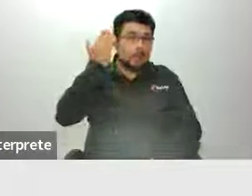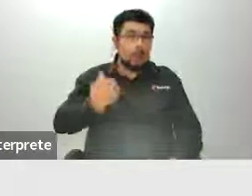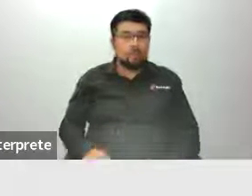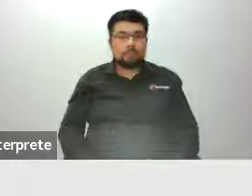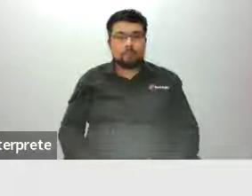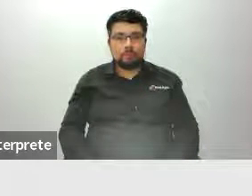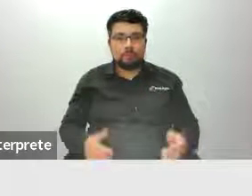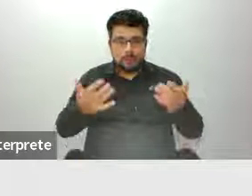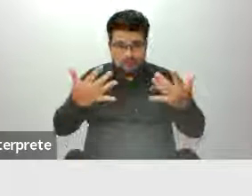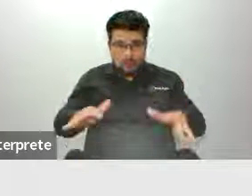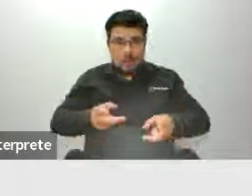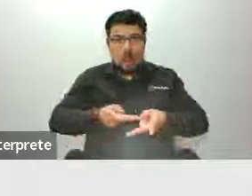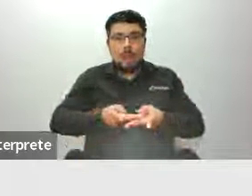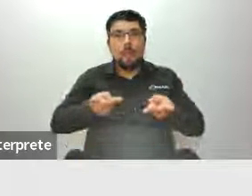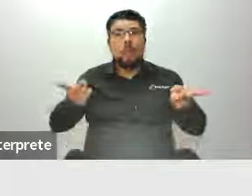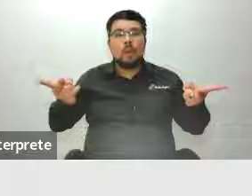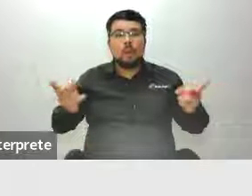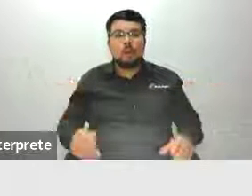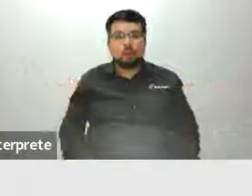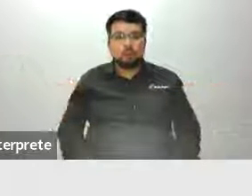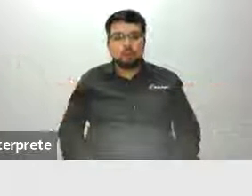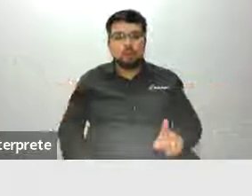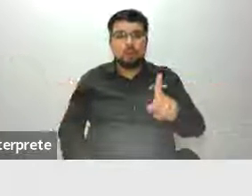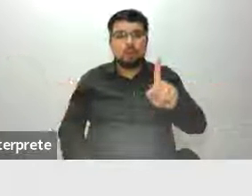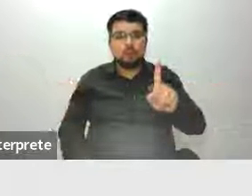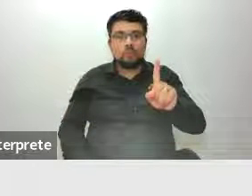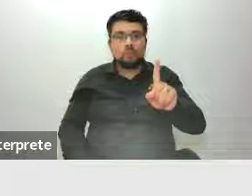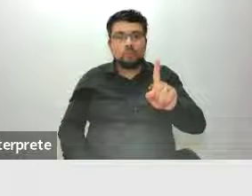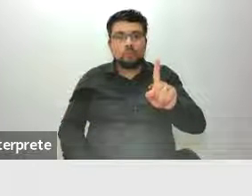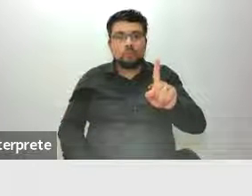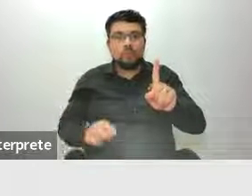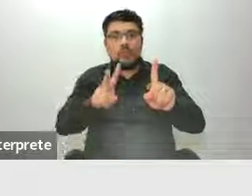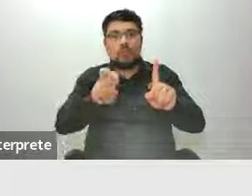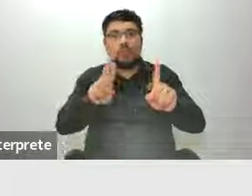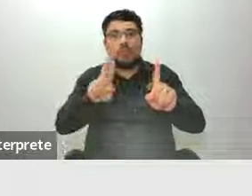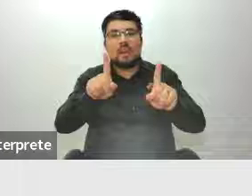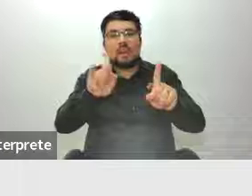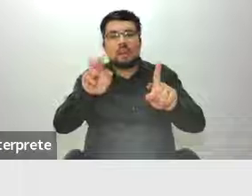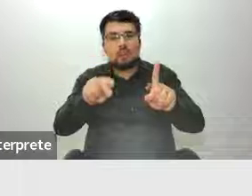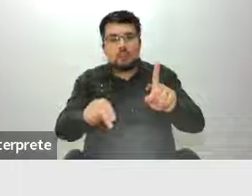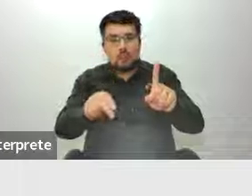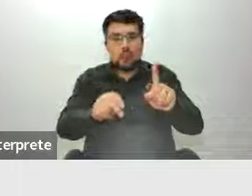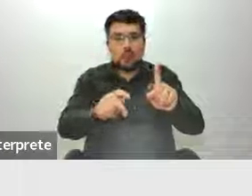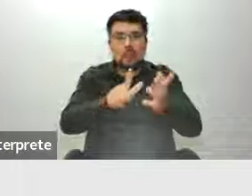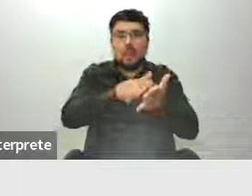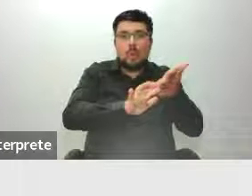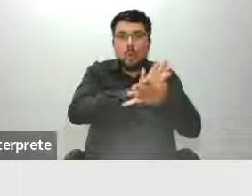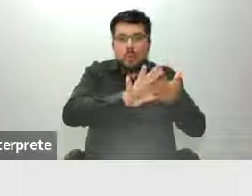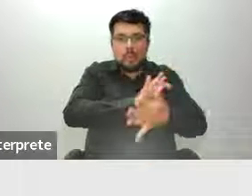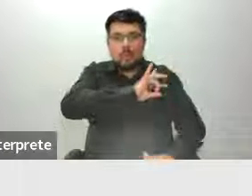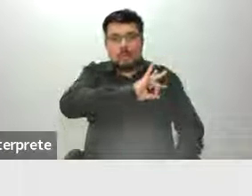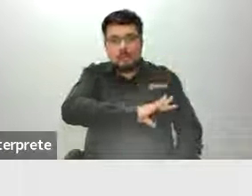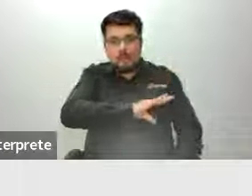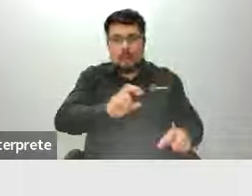hemos publicado una versión en lengua de señas chilena de las orientaciones técnicas para establecimientos